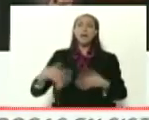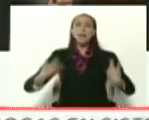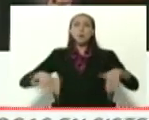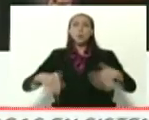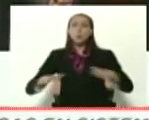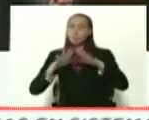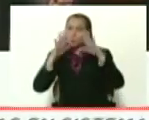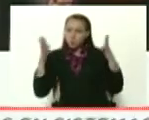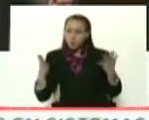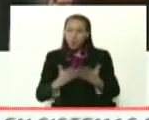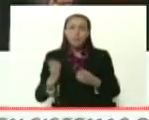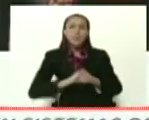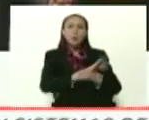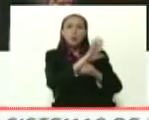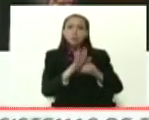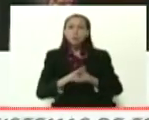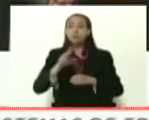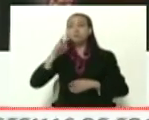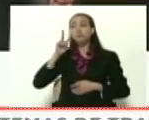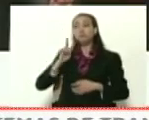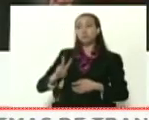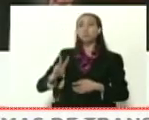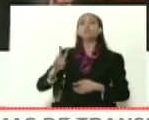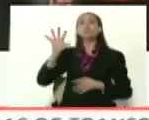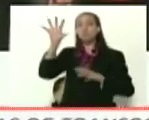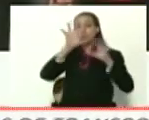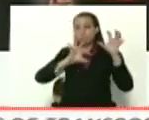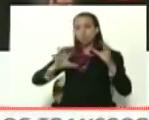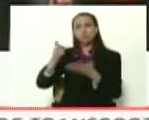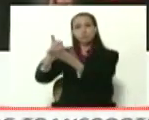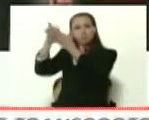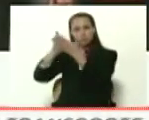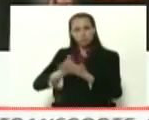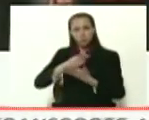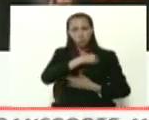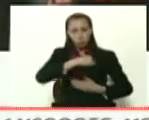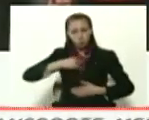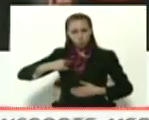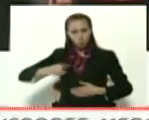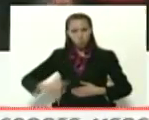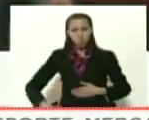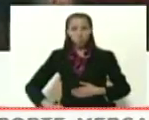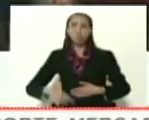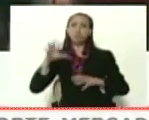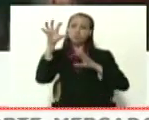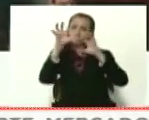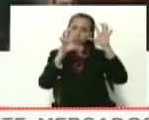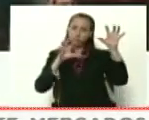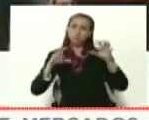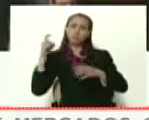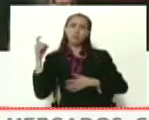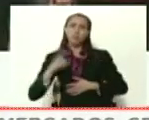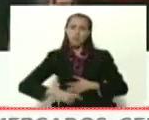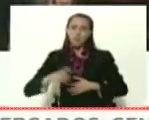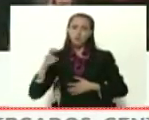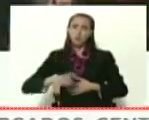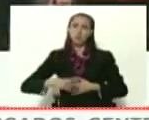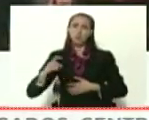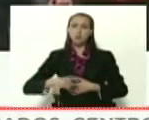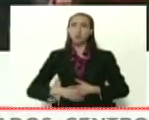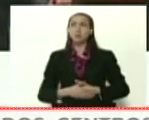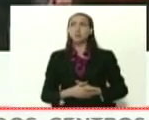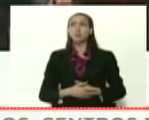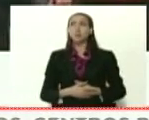mundial, internacional, vemos la voz y el liderazgo de China ayudando a los pueblos y a los países que lo